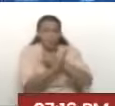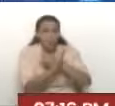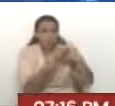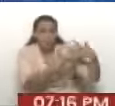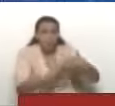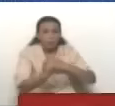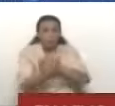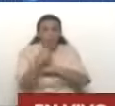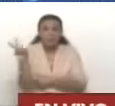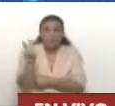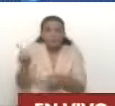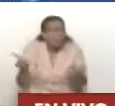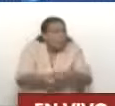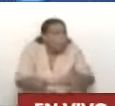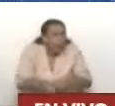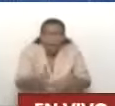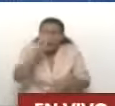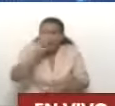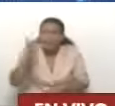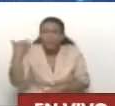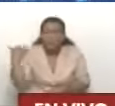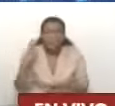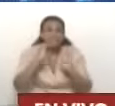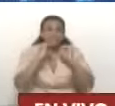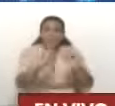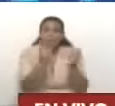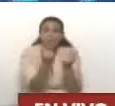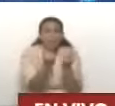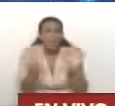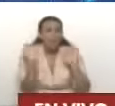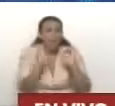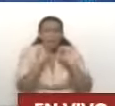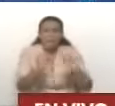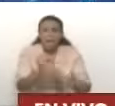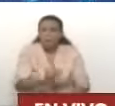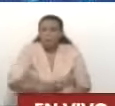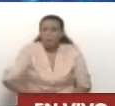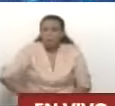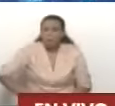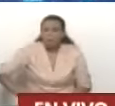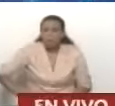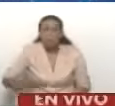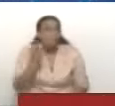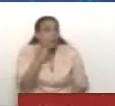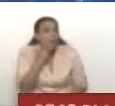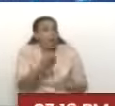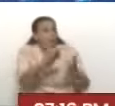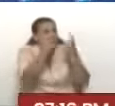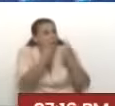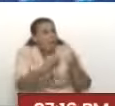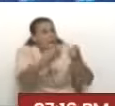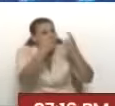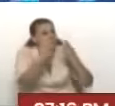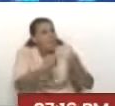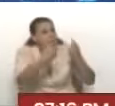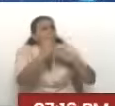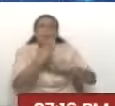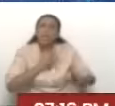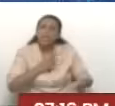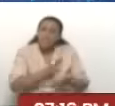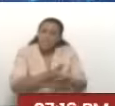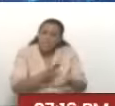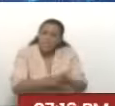criminales. Cero ingreso en la casa. Y mi mamá siempre nos decía, tranquilos,